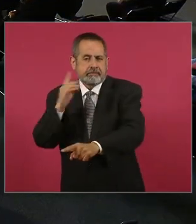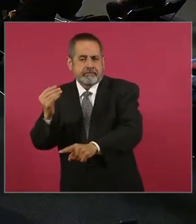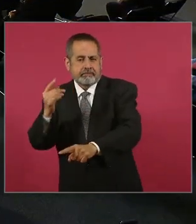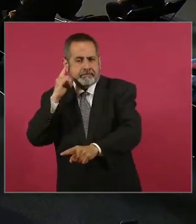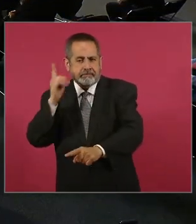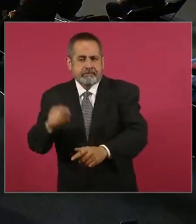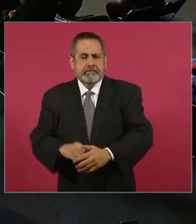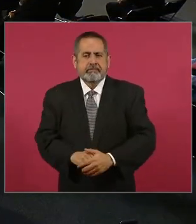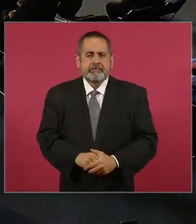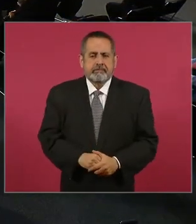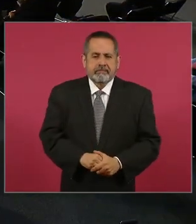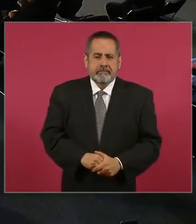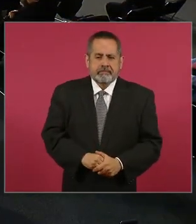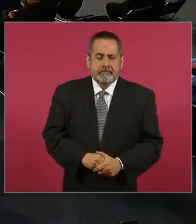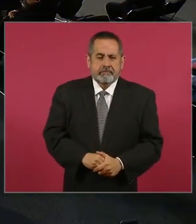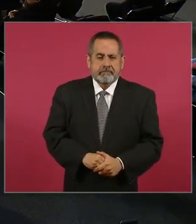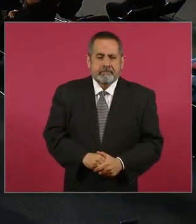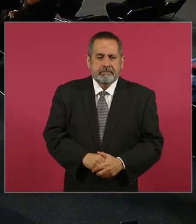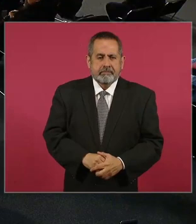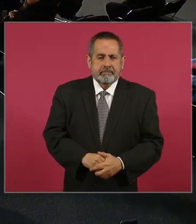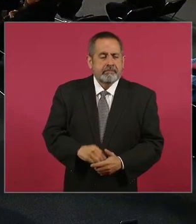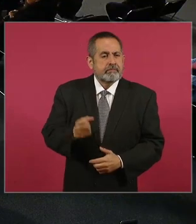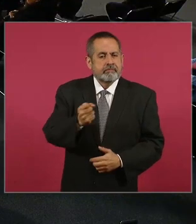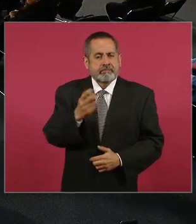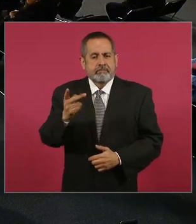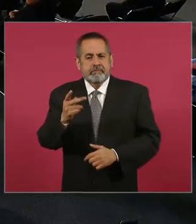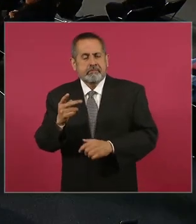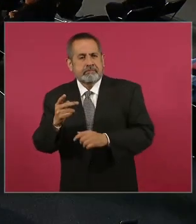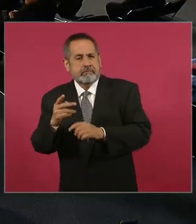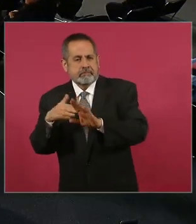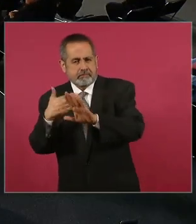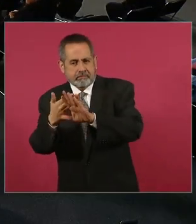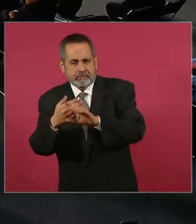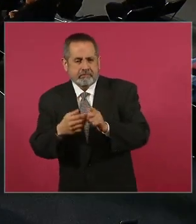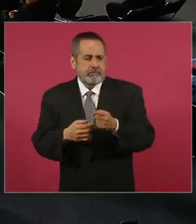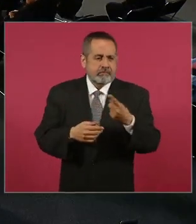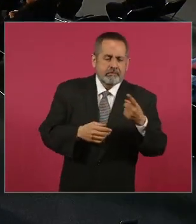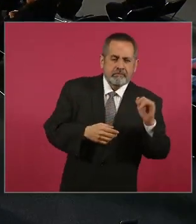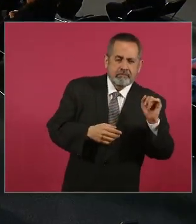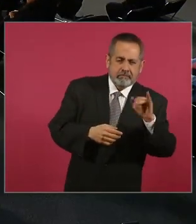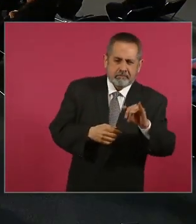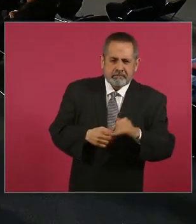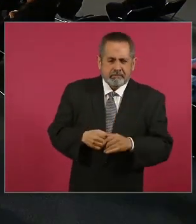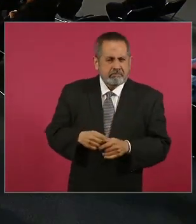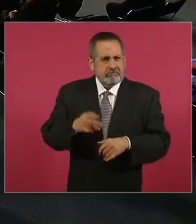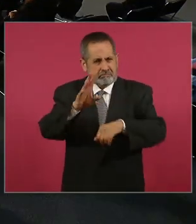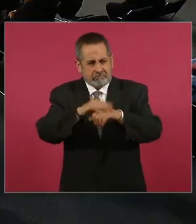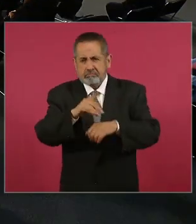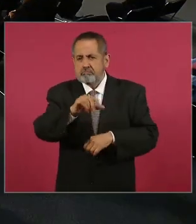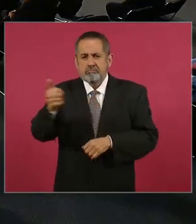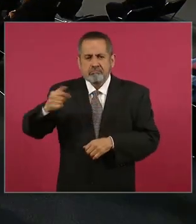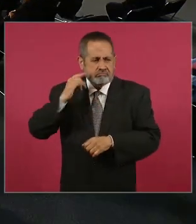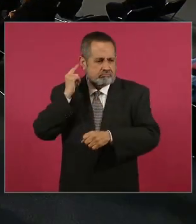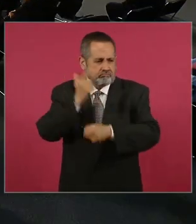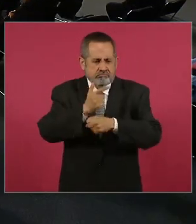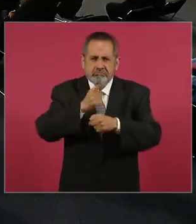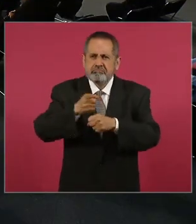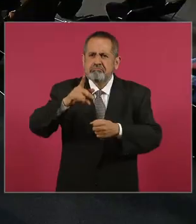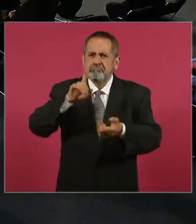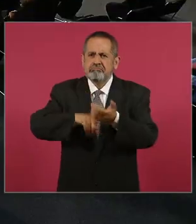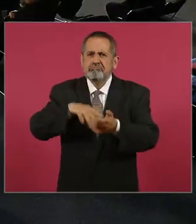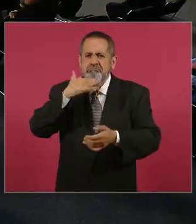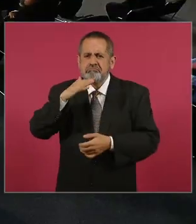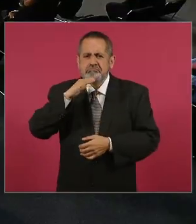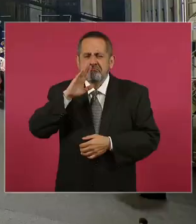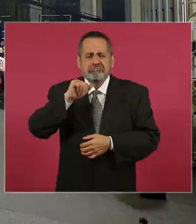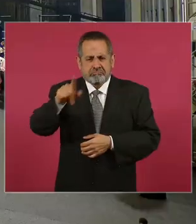Hay afines y hay en contra. Ahora permita que vengan los reporteros que hicieron el otro reportaje, sí, que para que den su explicación. Que